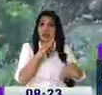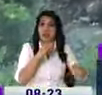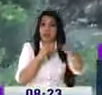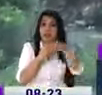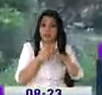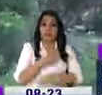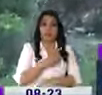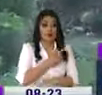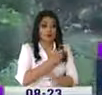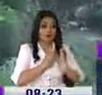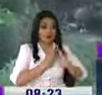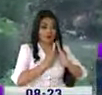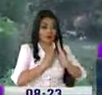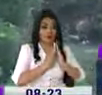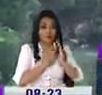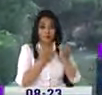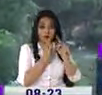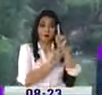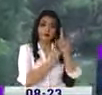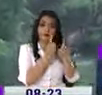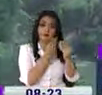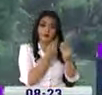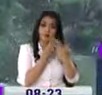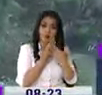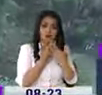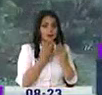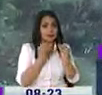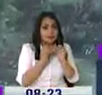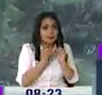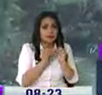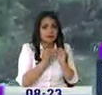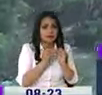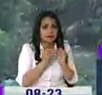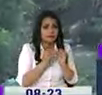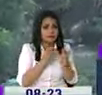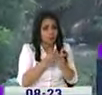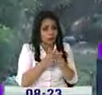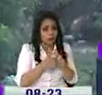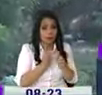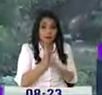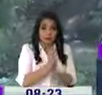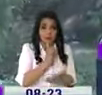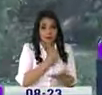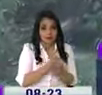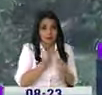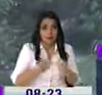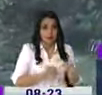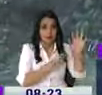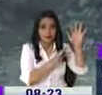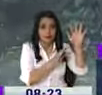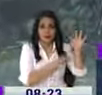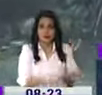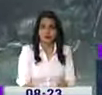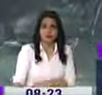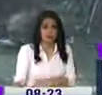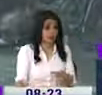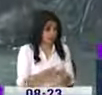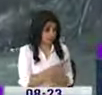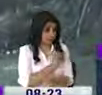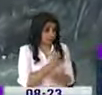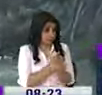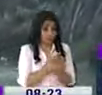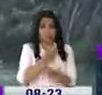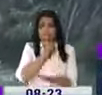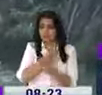propietaria del inmueble para que nos cuente un poquito. Su inconveniente obviamente es que pueda ceder todo el terreno. Sí, buenos